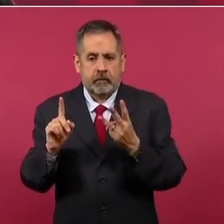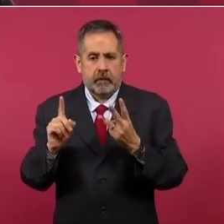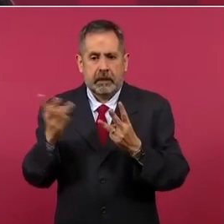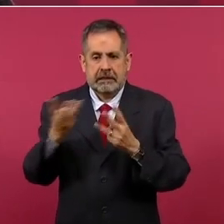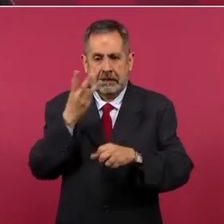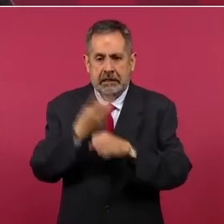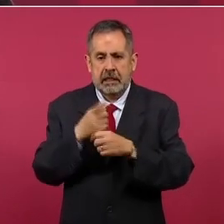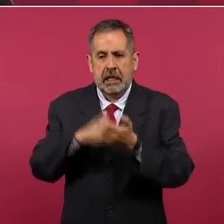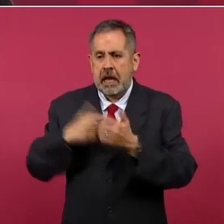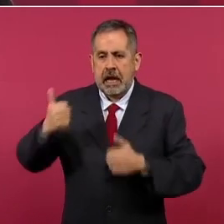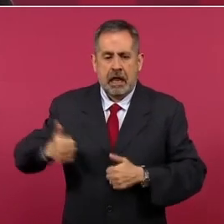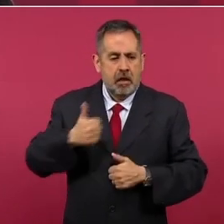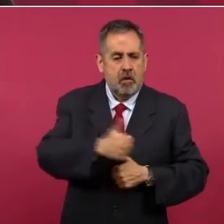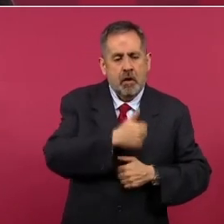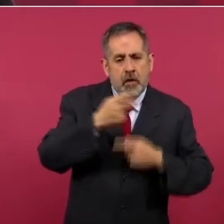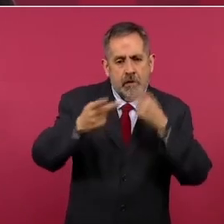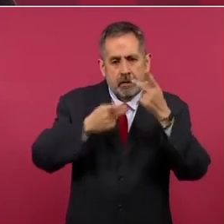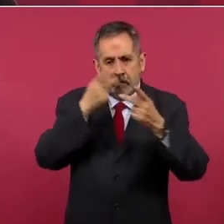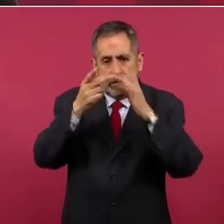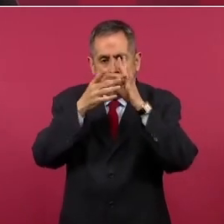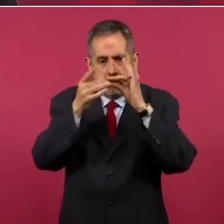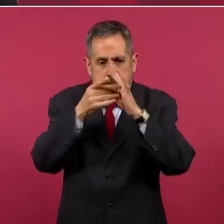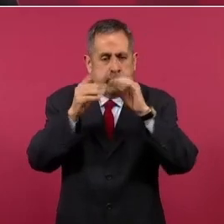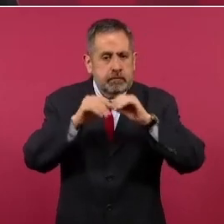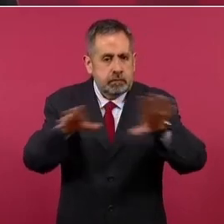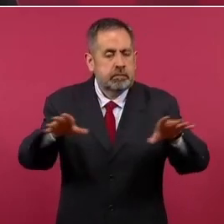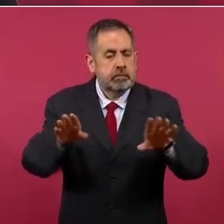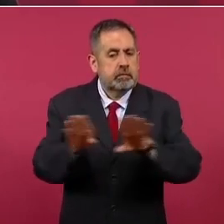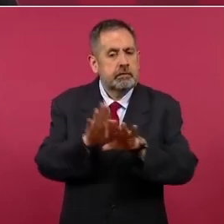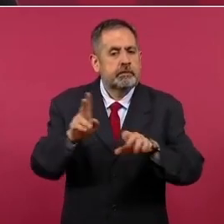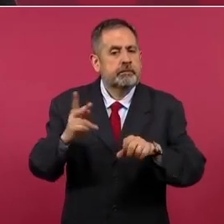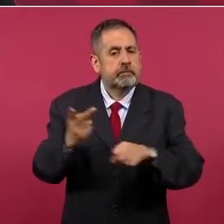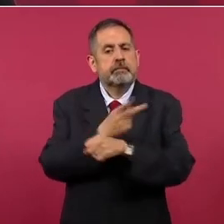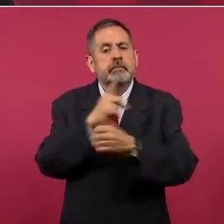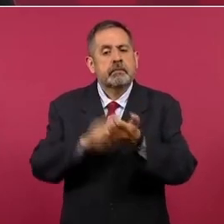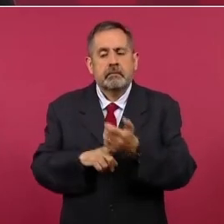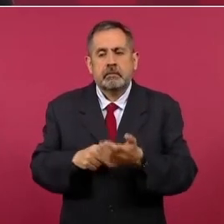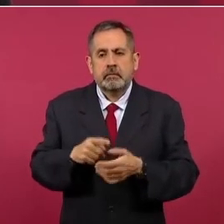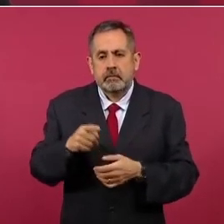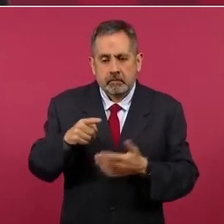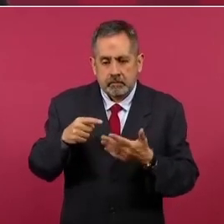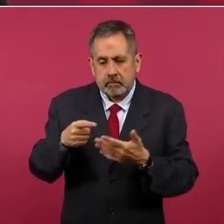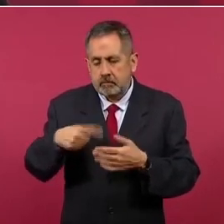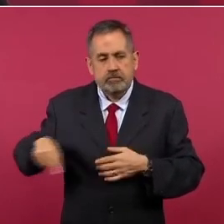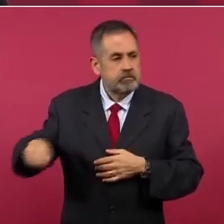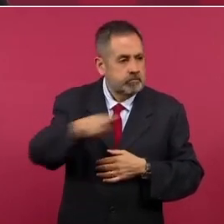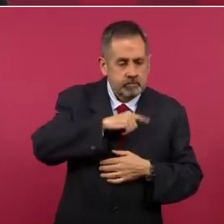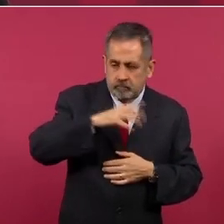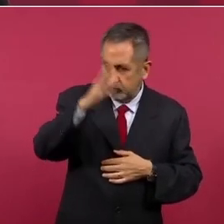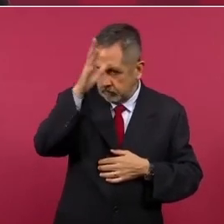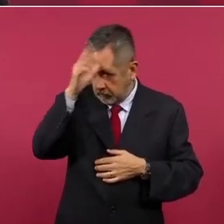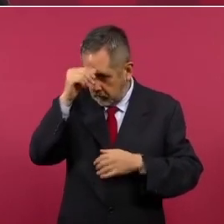secretaria que nos informe en qué consiste el arreglo.